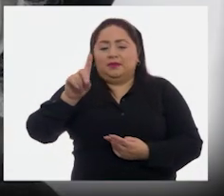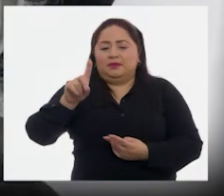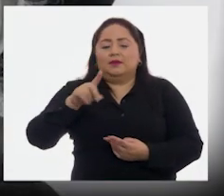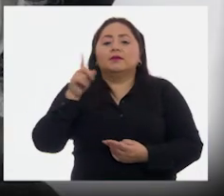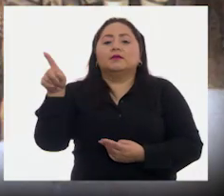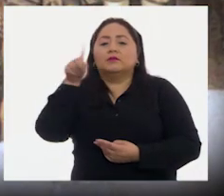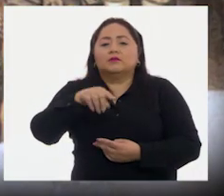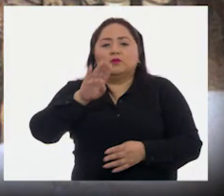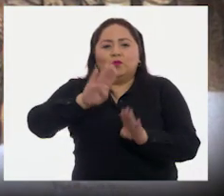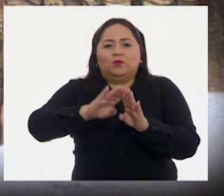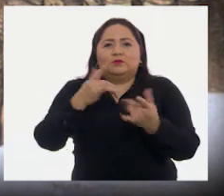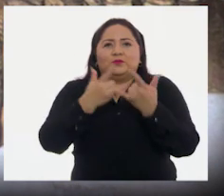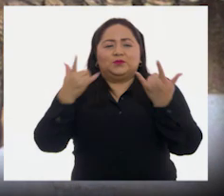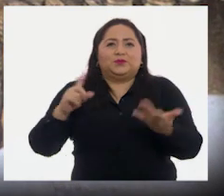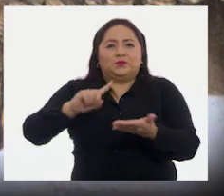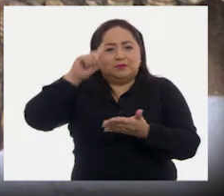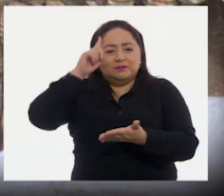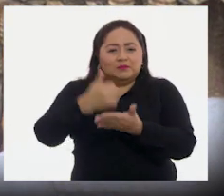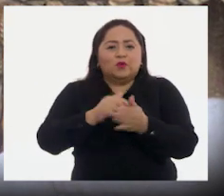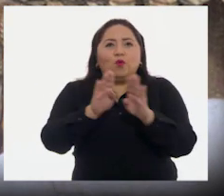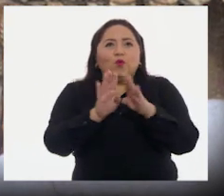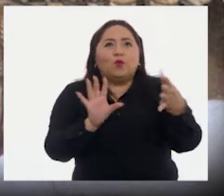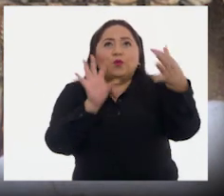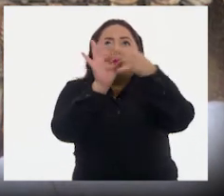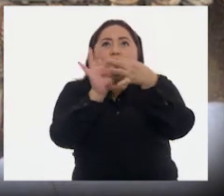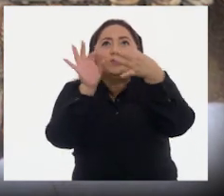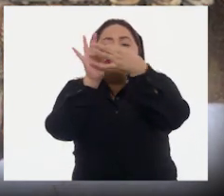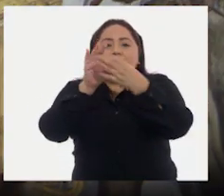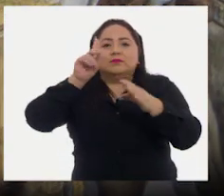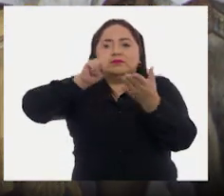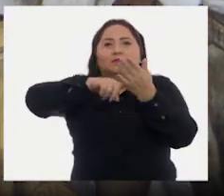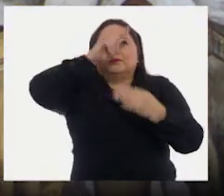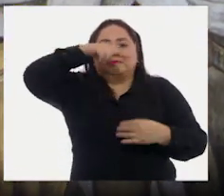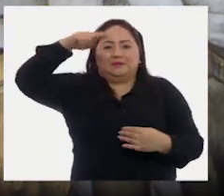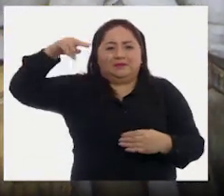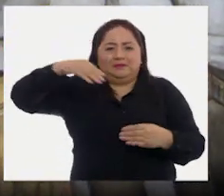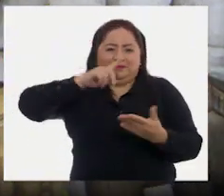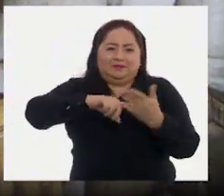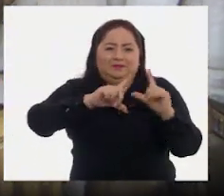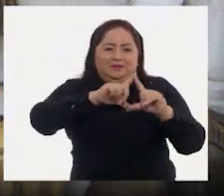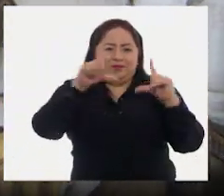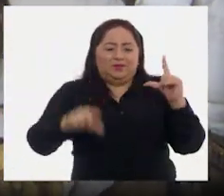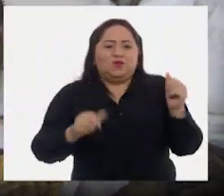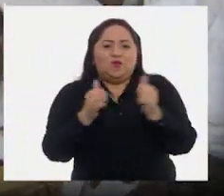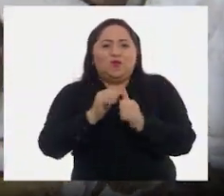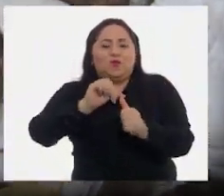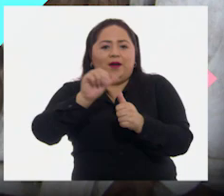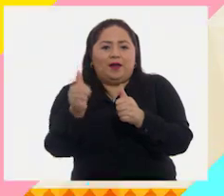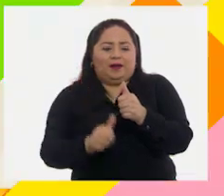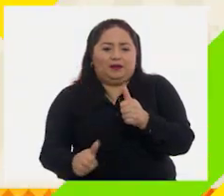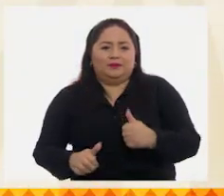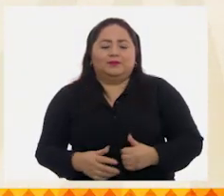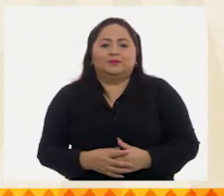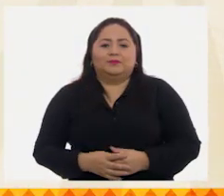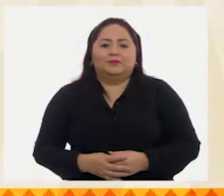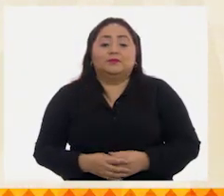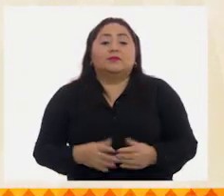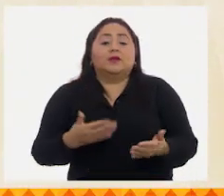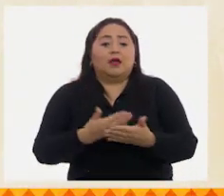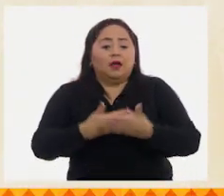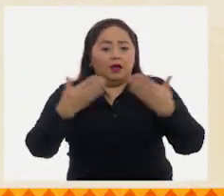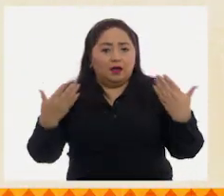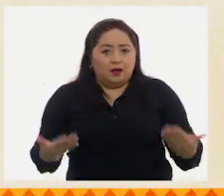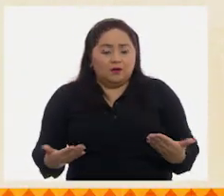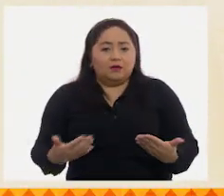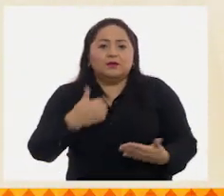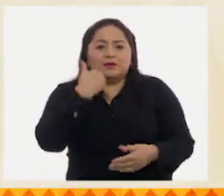Siqueiros marcaron la pauta de cómo unir y plasmar la identidad nacional con el arte. Ahora,